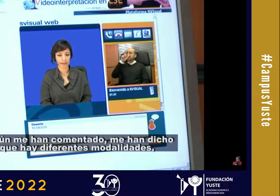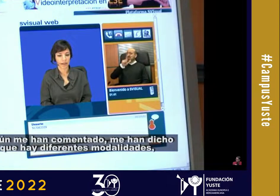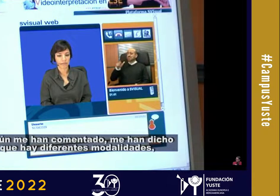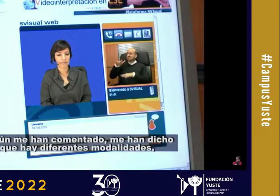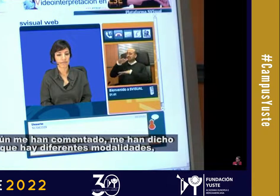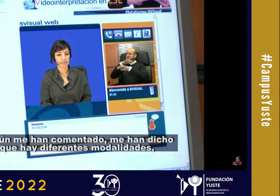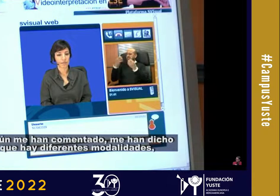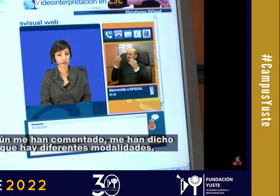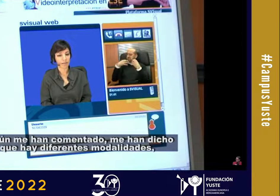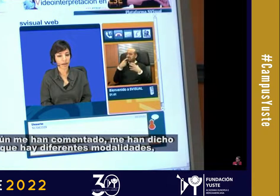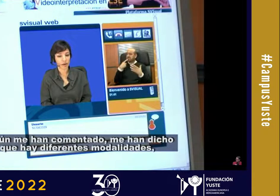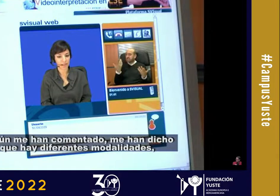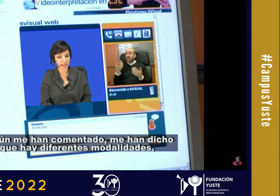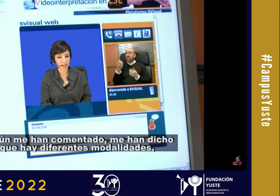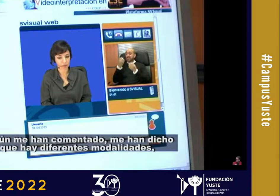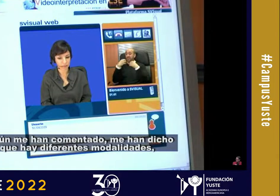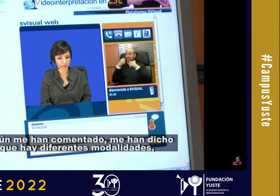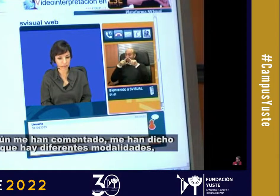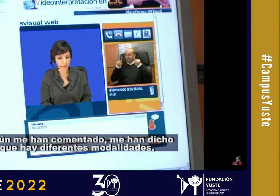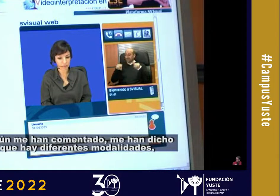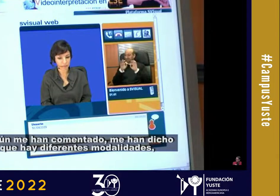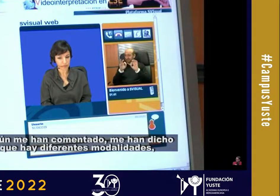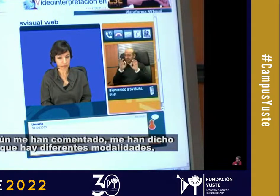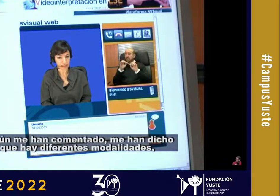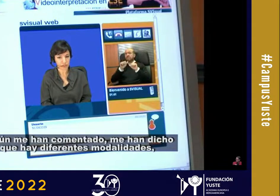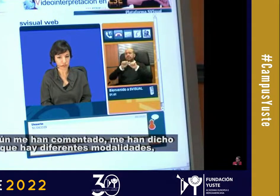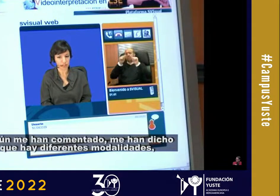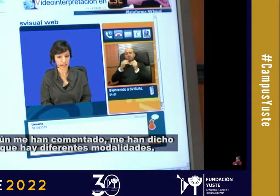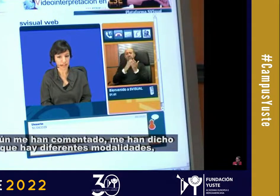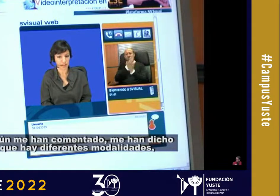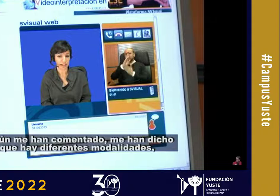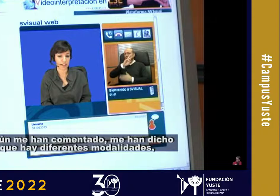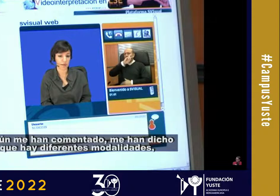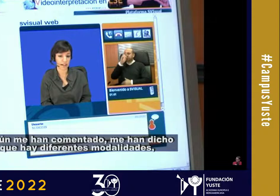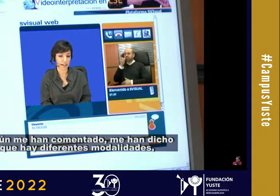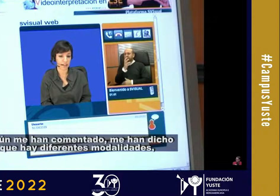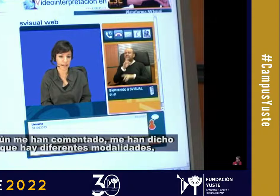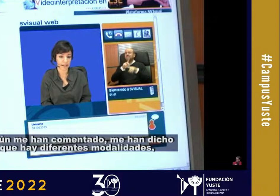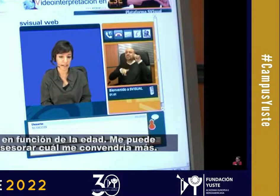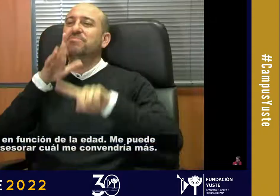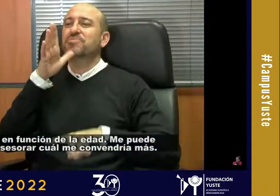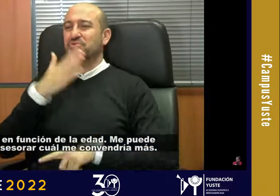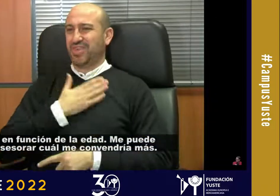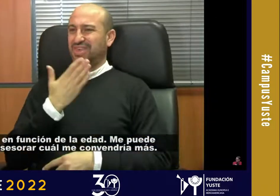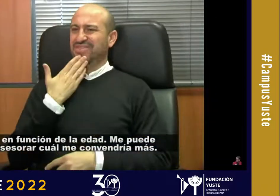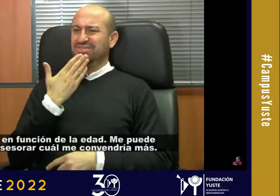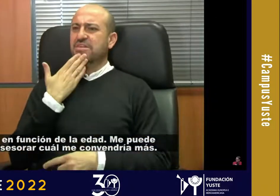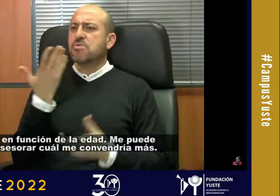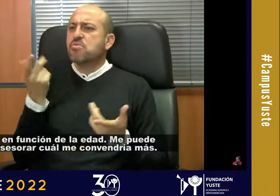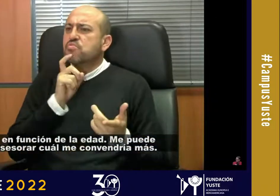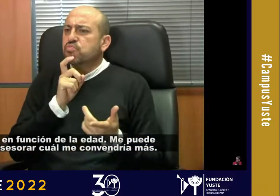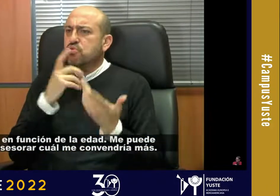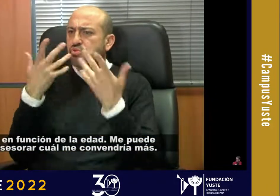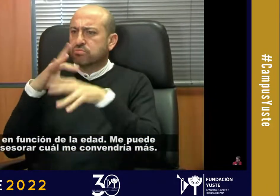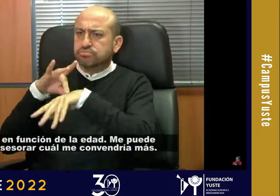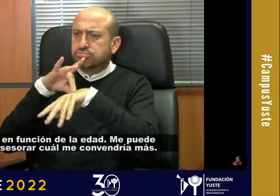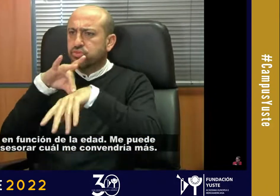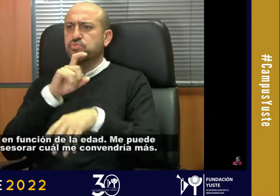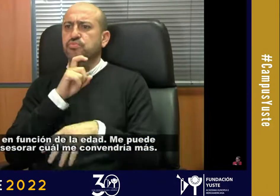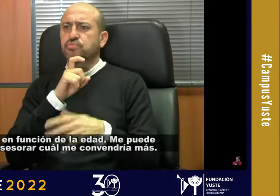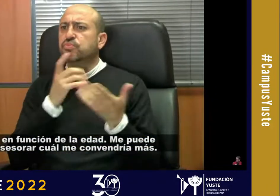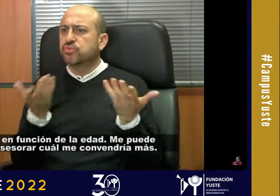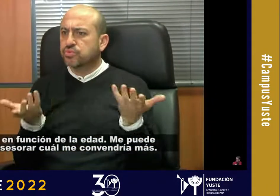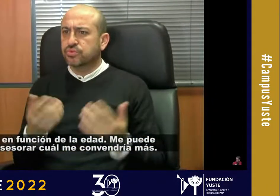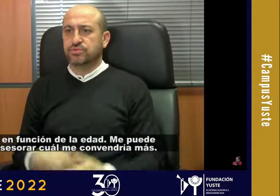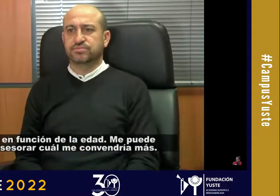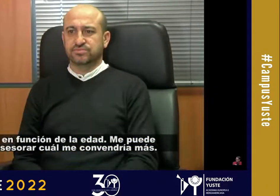Ajá según me han comentado me han dicho que hay diferentes modalidades en función de de la edad me